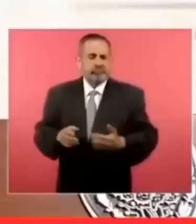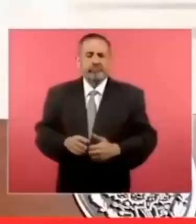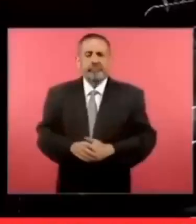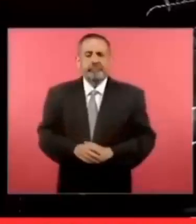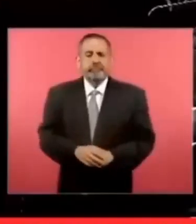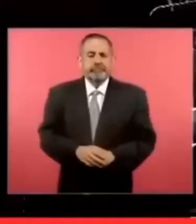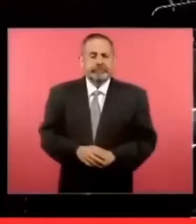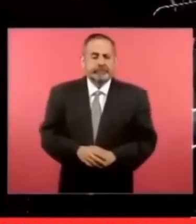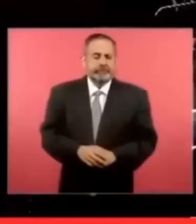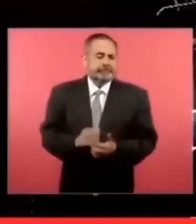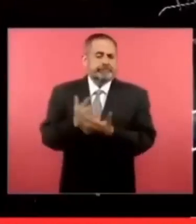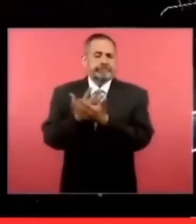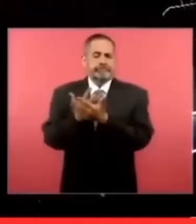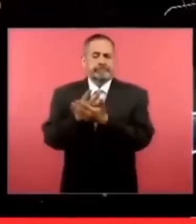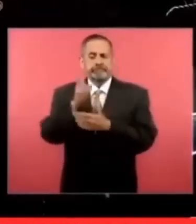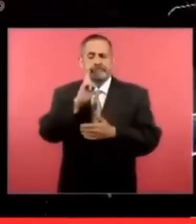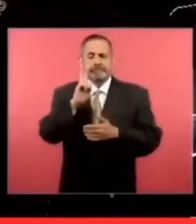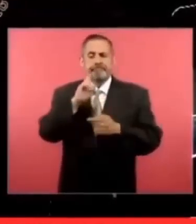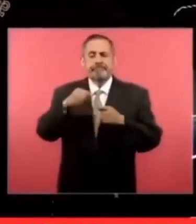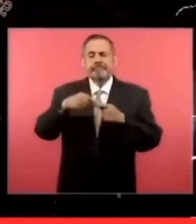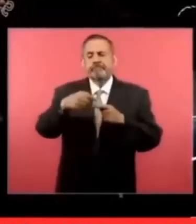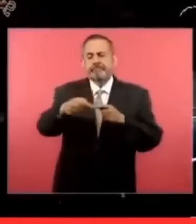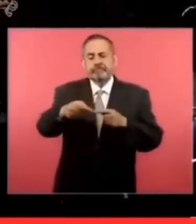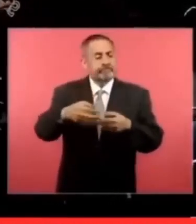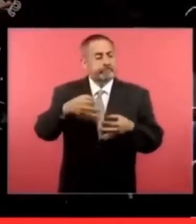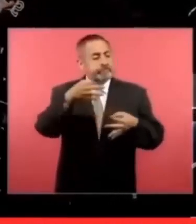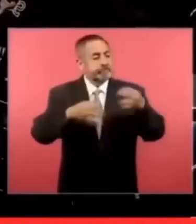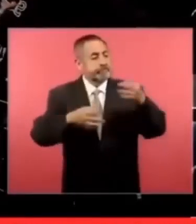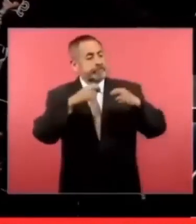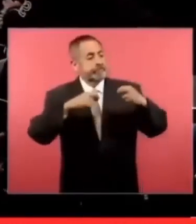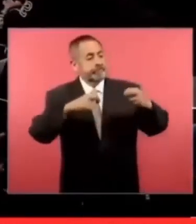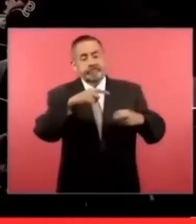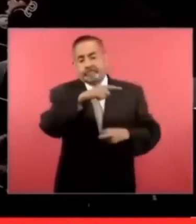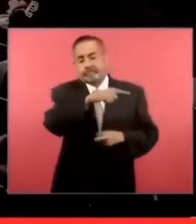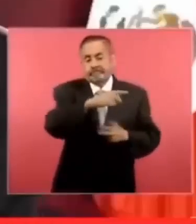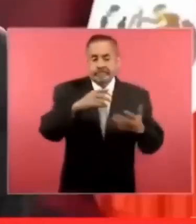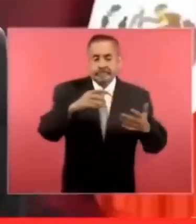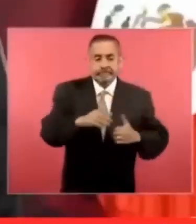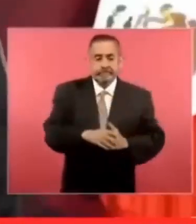favor. Vamos a esperar a ver qué resuelve el ministro